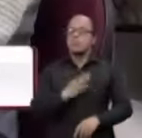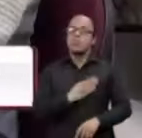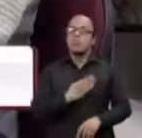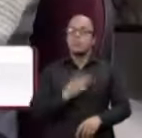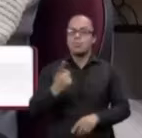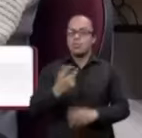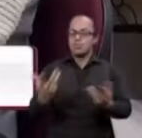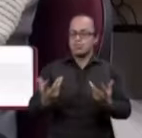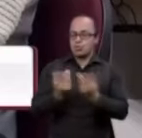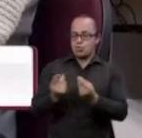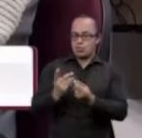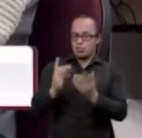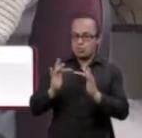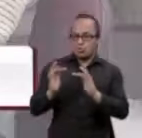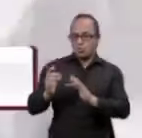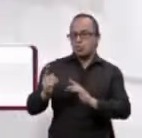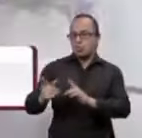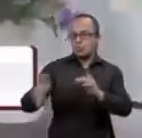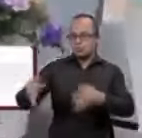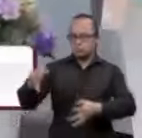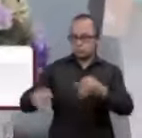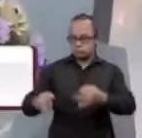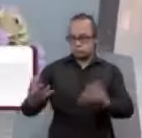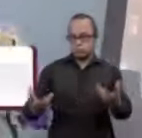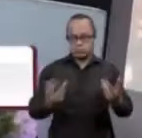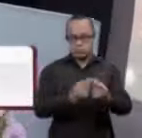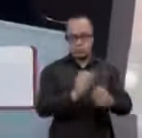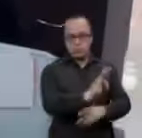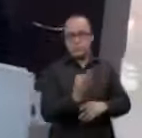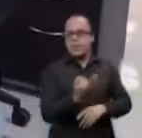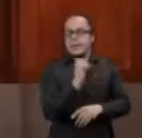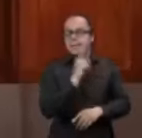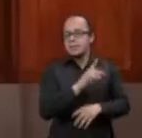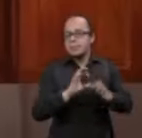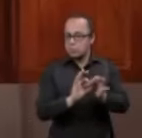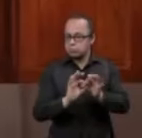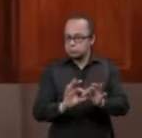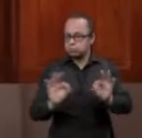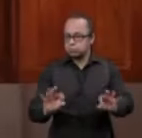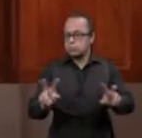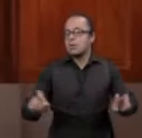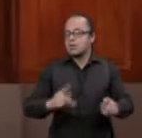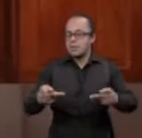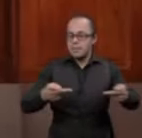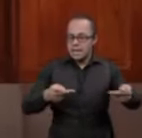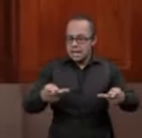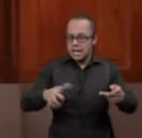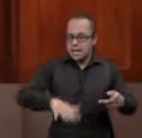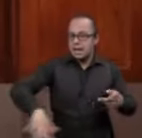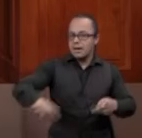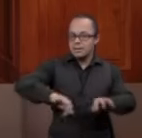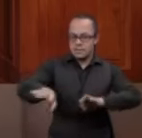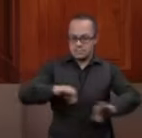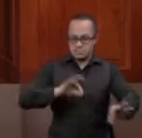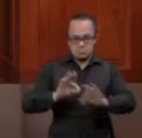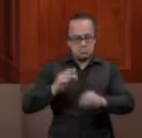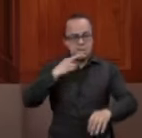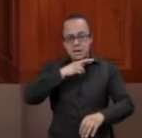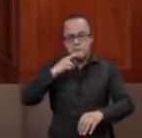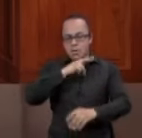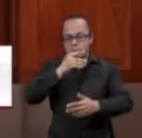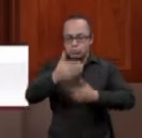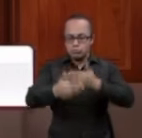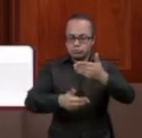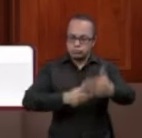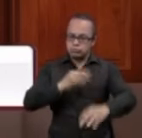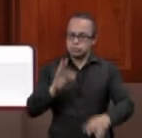las instancias laborales de la entidad y la federación. Los procesos laborales se han agilizado, pues algunas